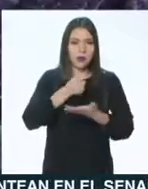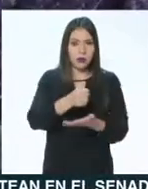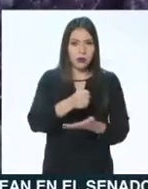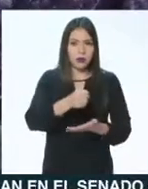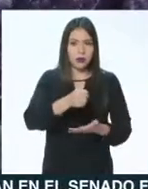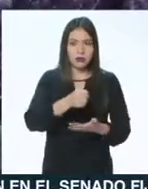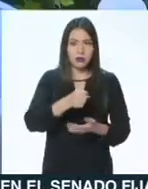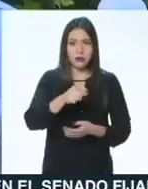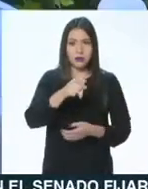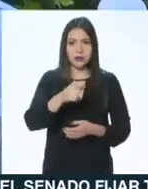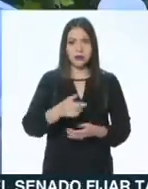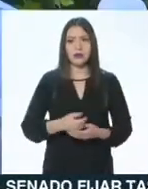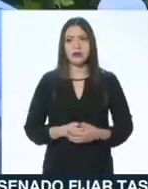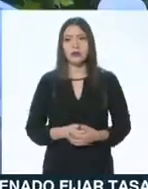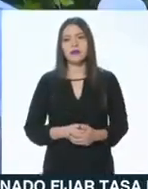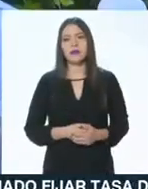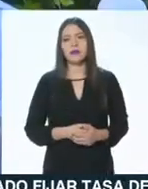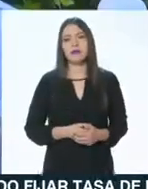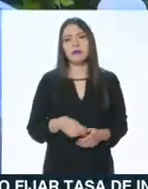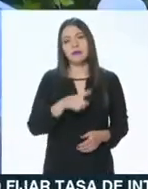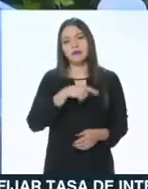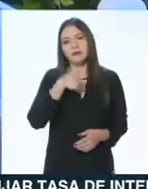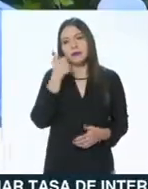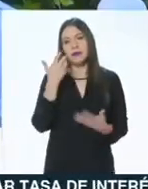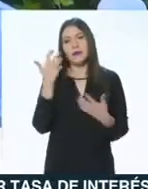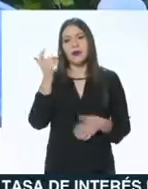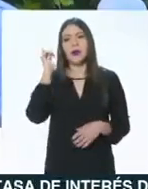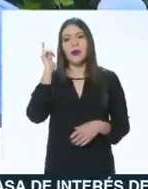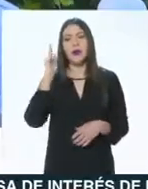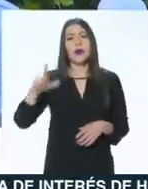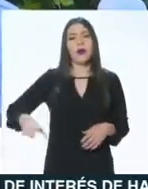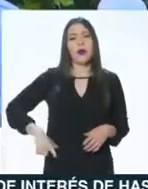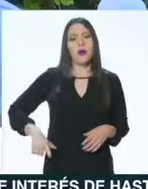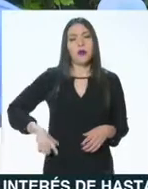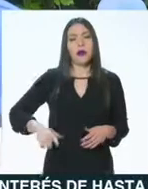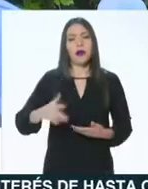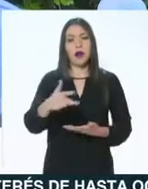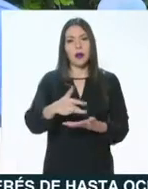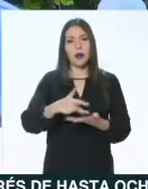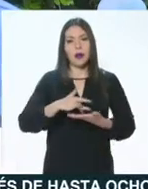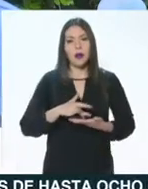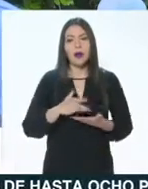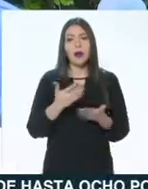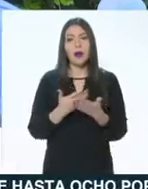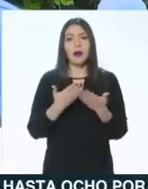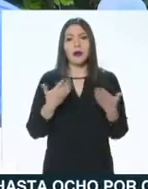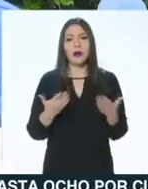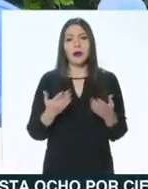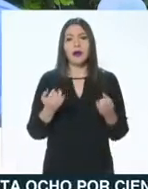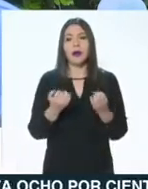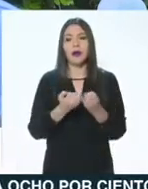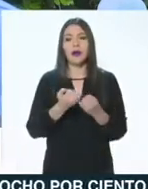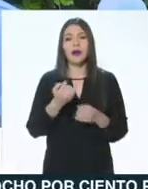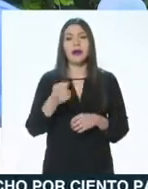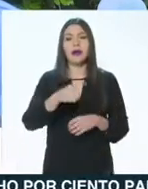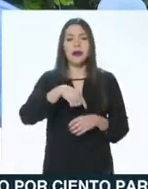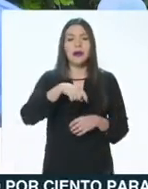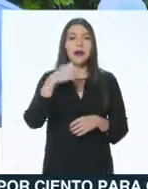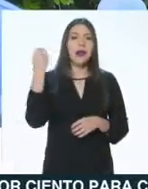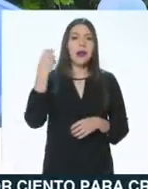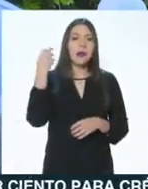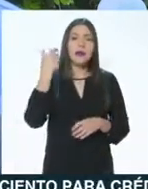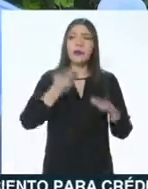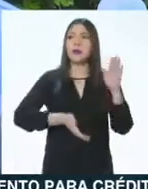a ustedes? Pues es lo que queremos, ¿no? Que el gobierno nos voltee a ver y que si en estos tipos de eventos nos